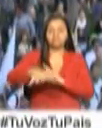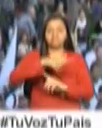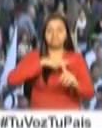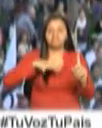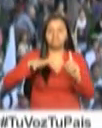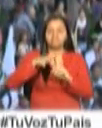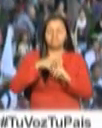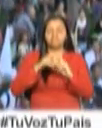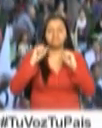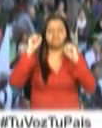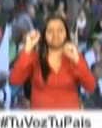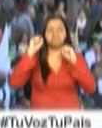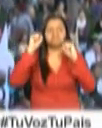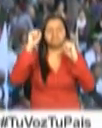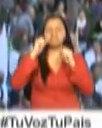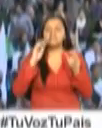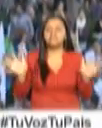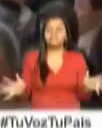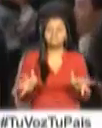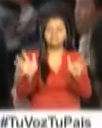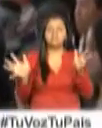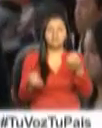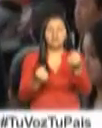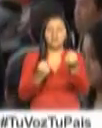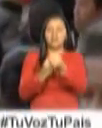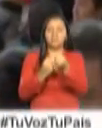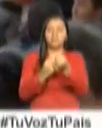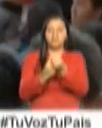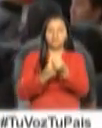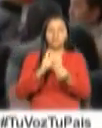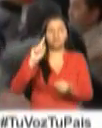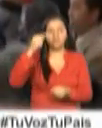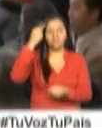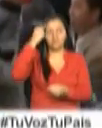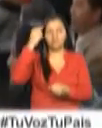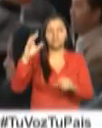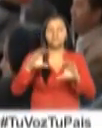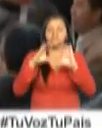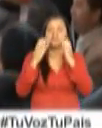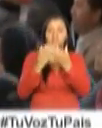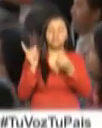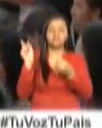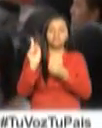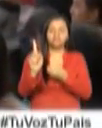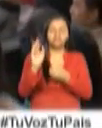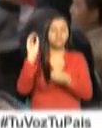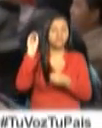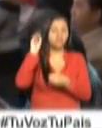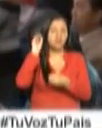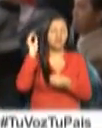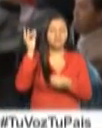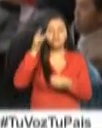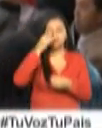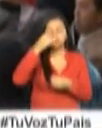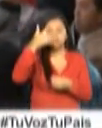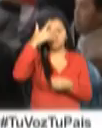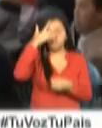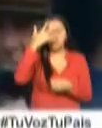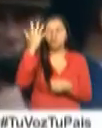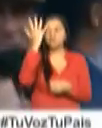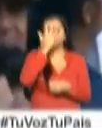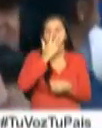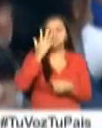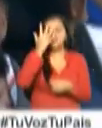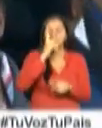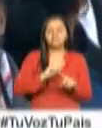La movilización es para expresar su apoyo al régimen. Las comitivas llegaron desde Orellana, Santo Domingo de los Áchilas, Esmeraldas